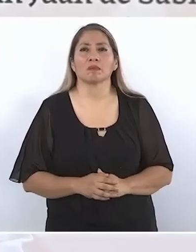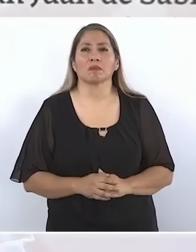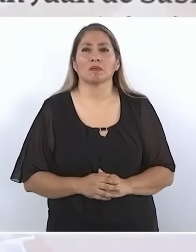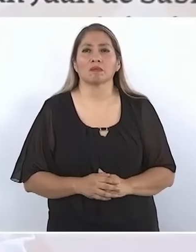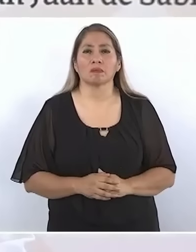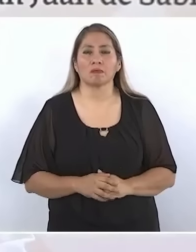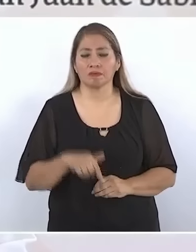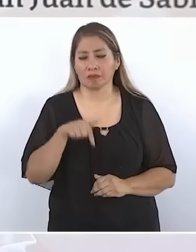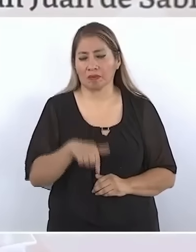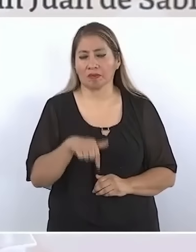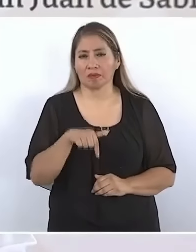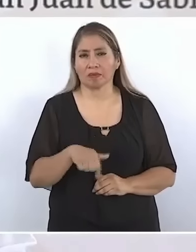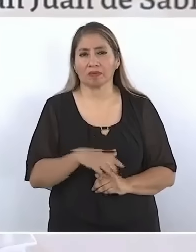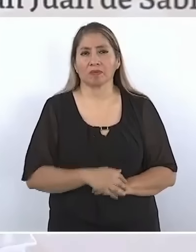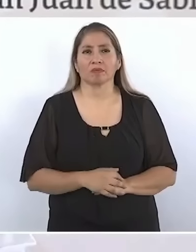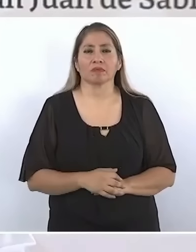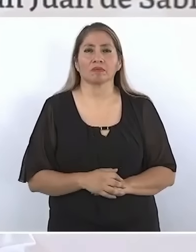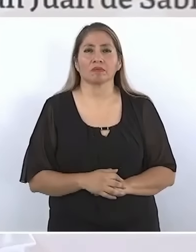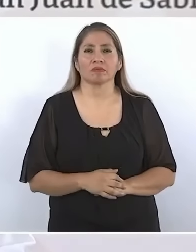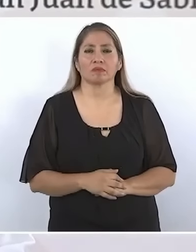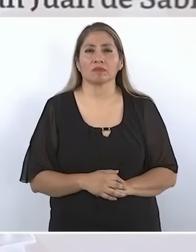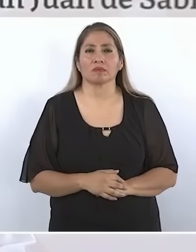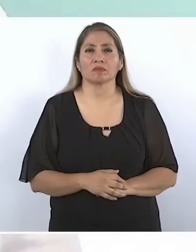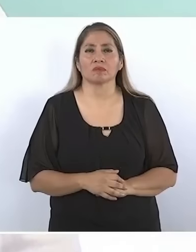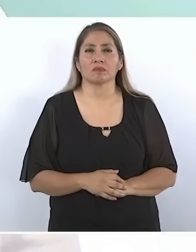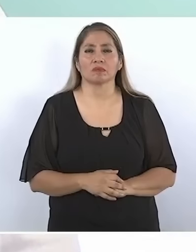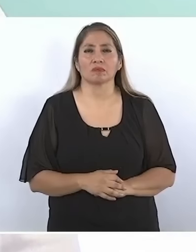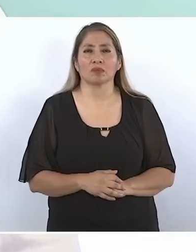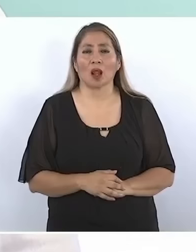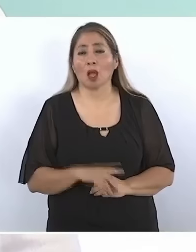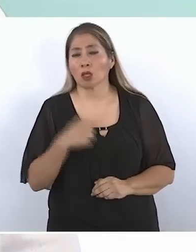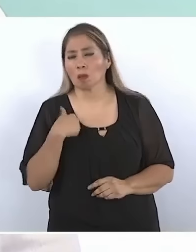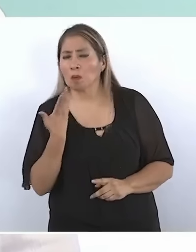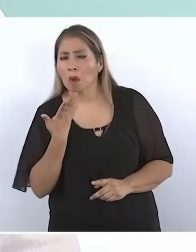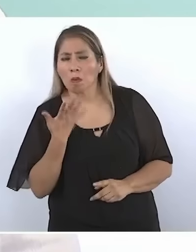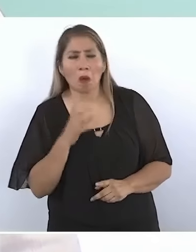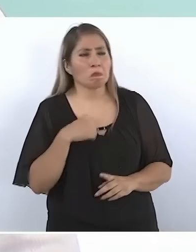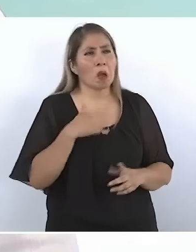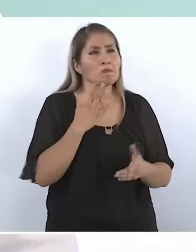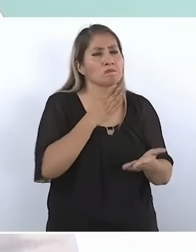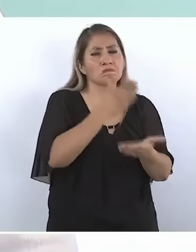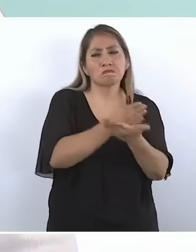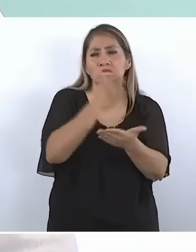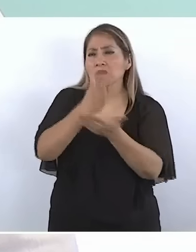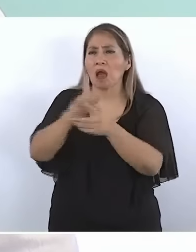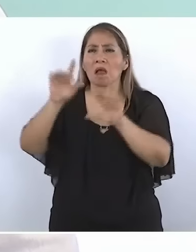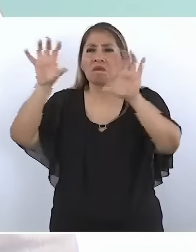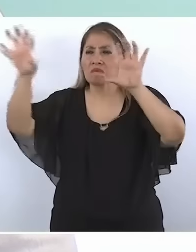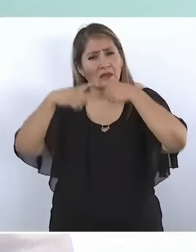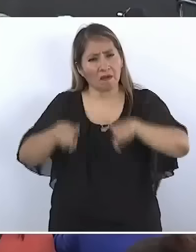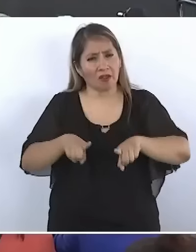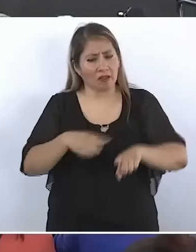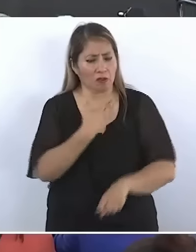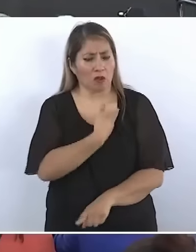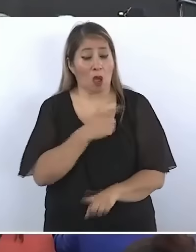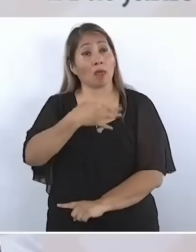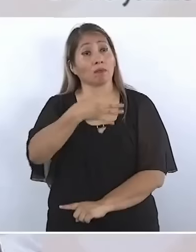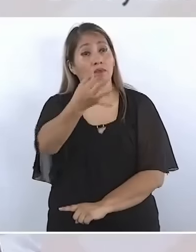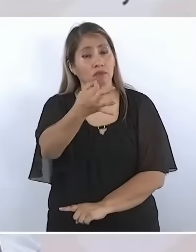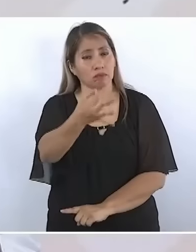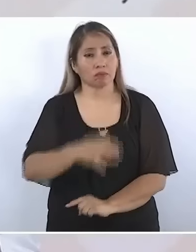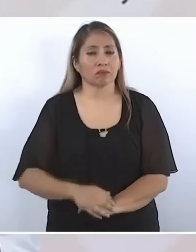esta gira que vamos a llevar a cabo por regiones del país, con la presidenta